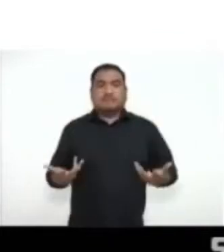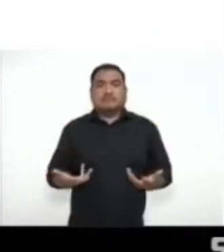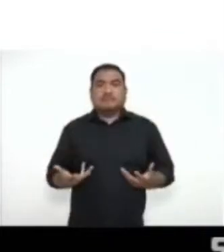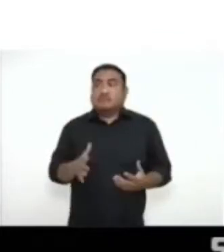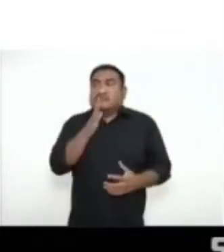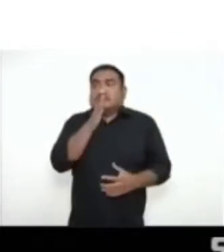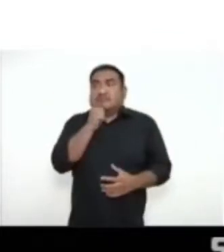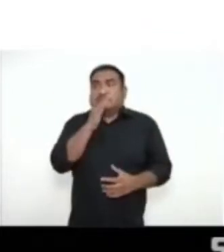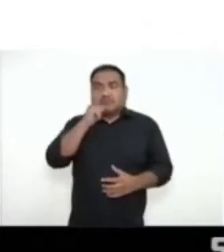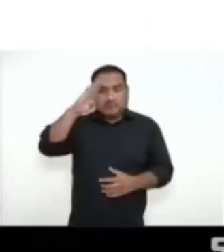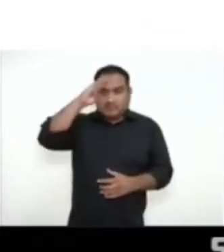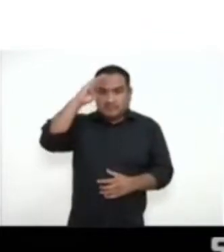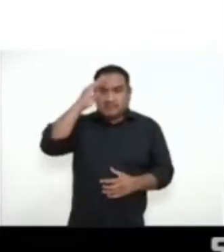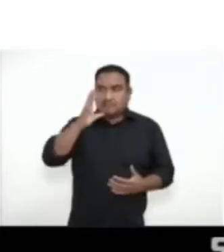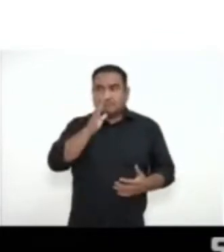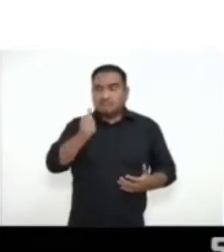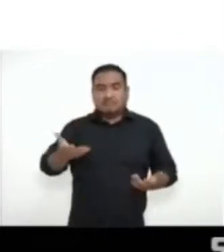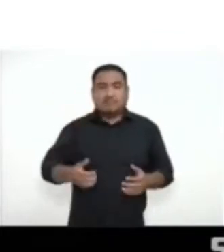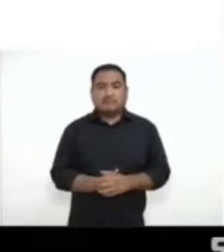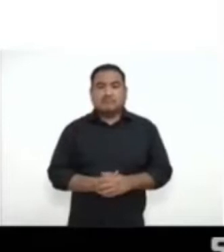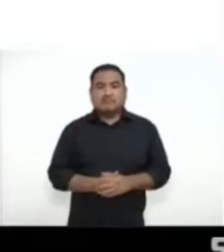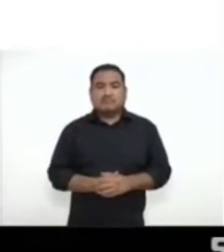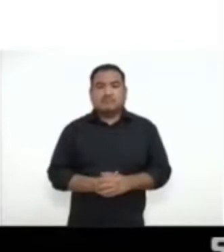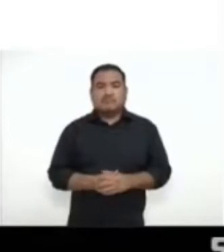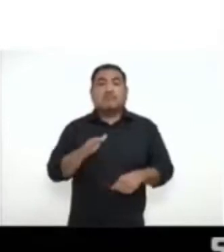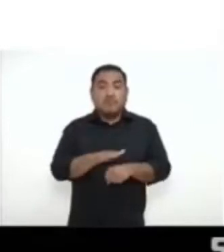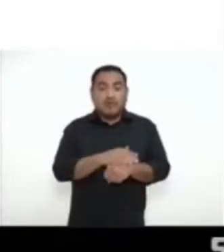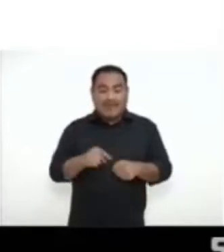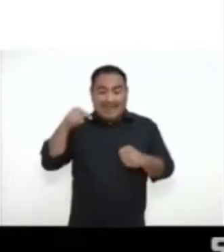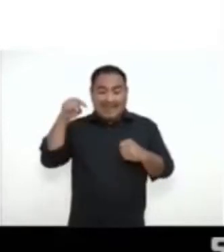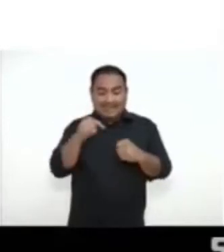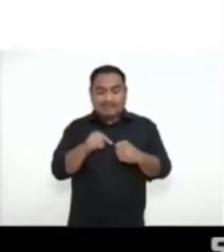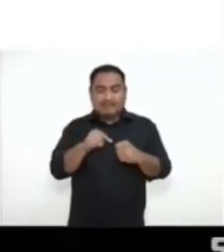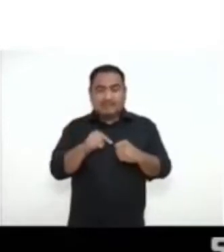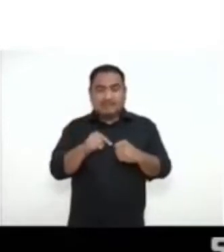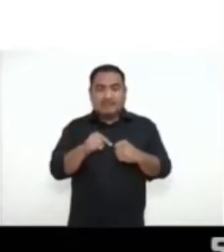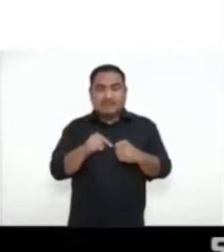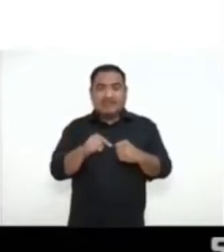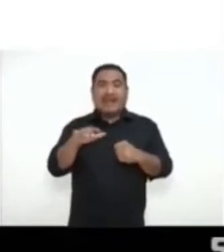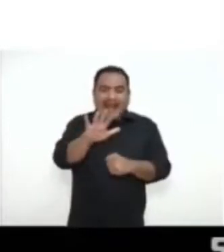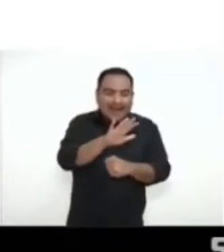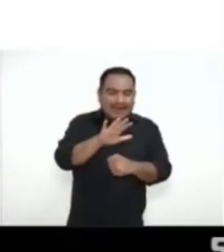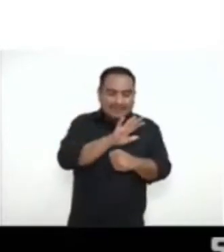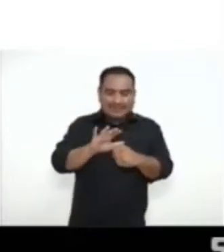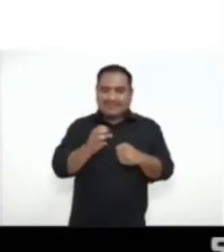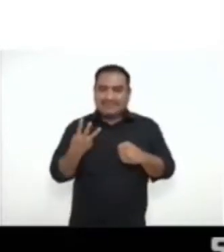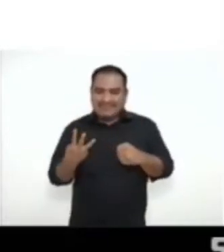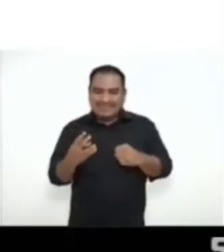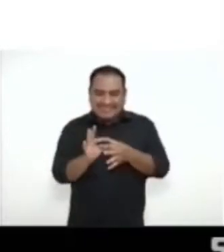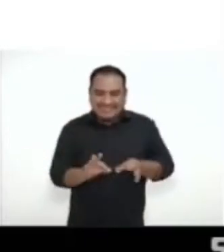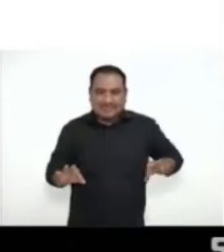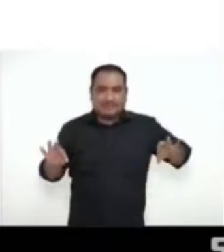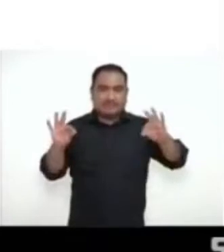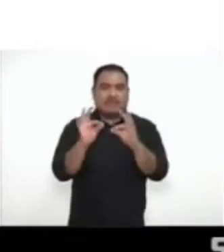no vamos a poder pensar. ¿Por qué? Porque aquí hay estos tres elementos que son